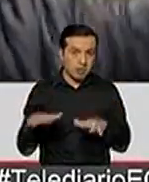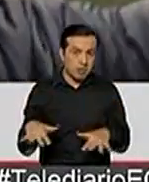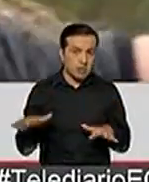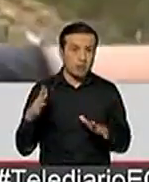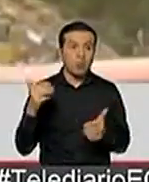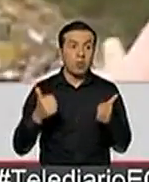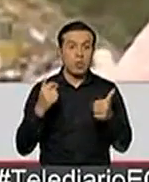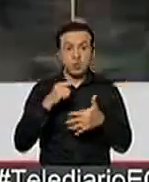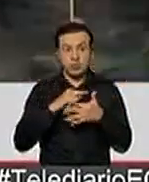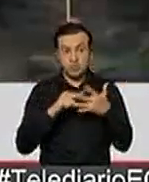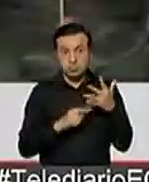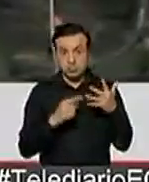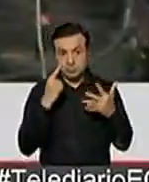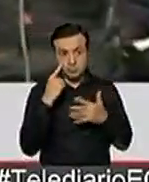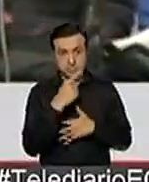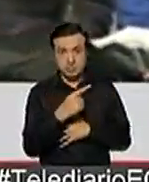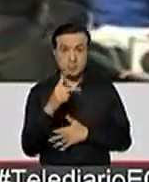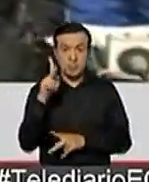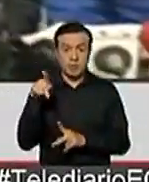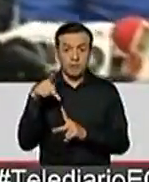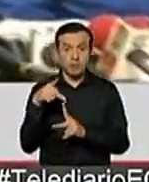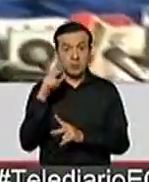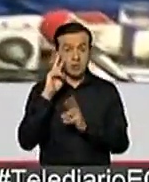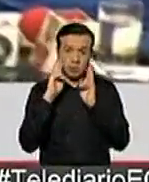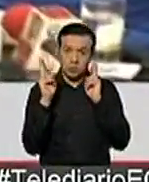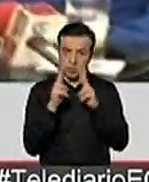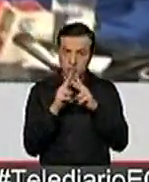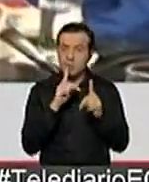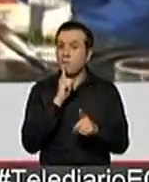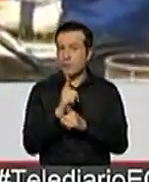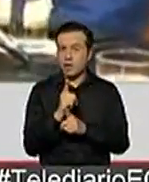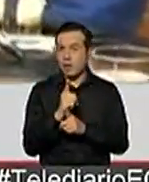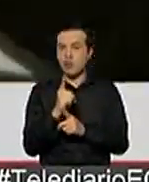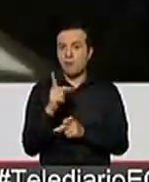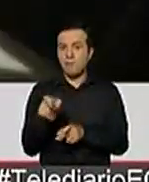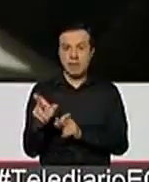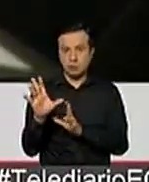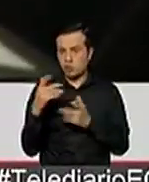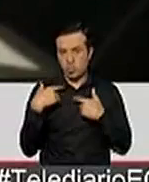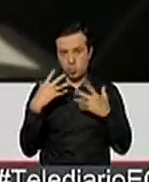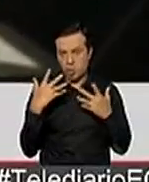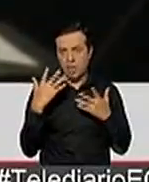nomás vamos a tener en la zona. Desde la prefectura se reconoce que la documentación habilitante está